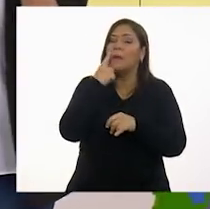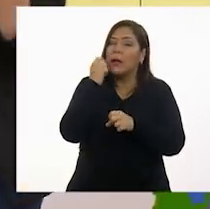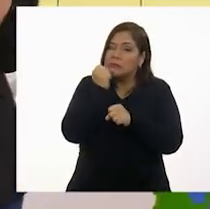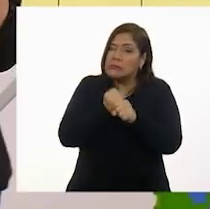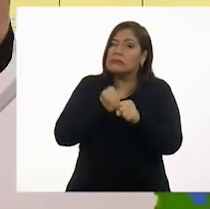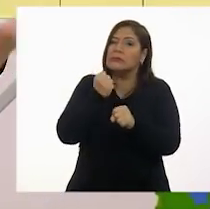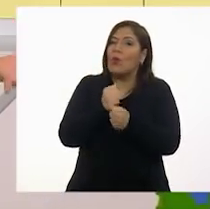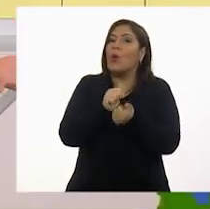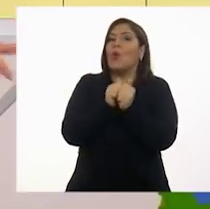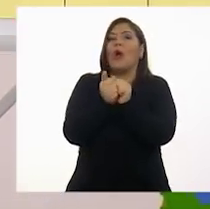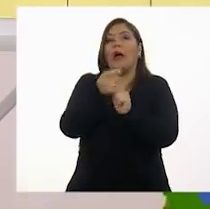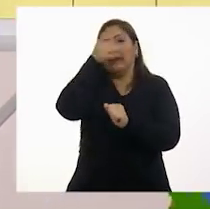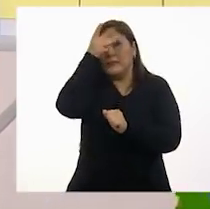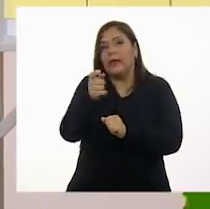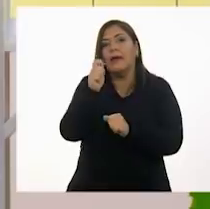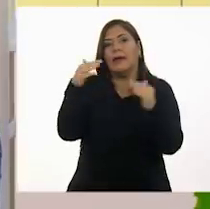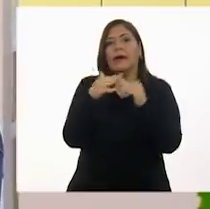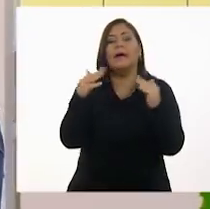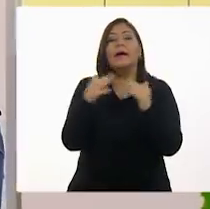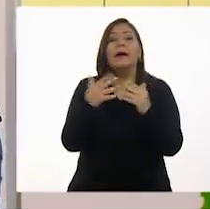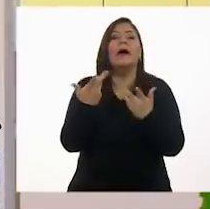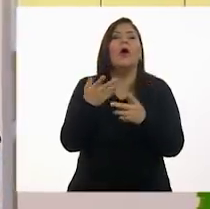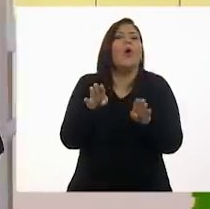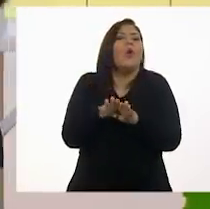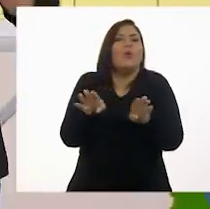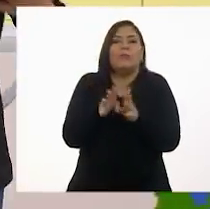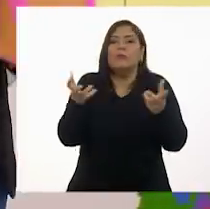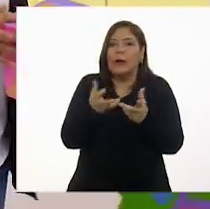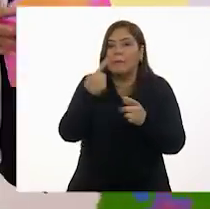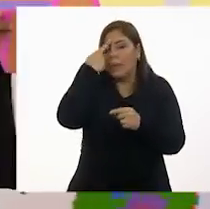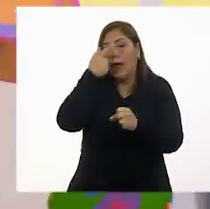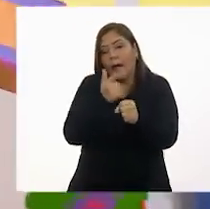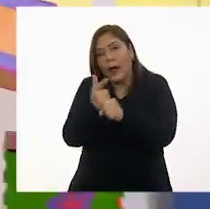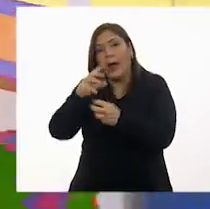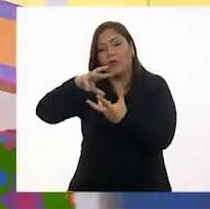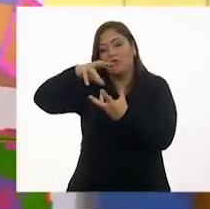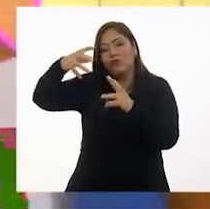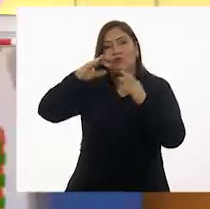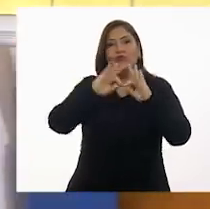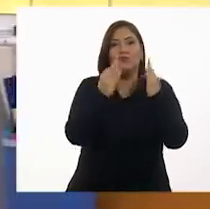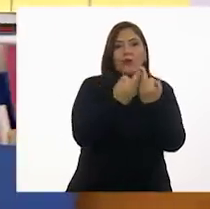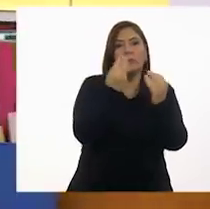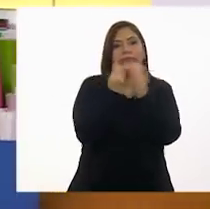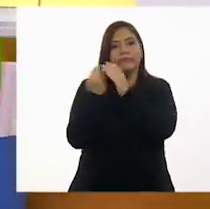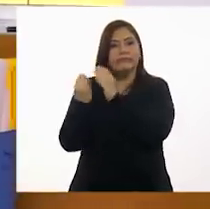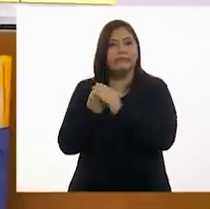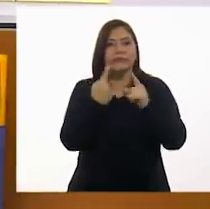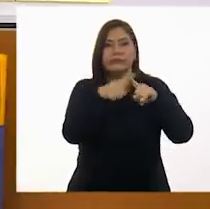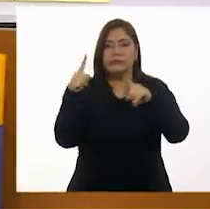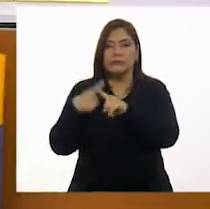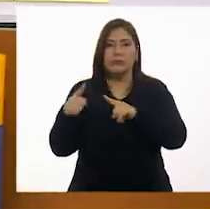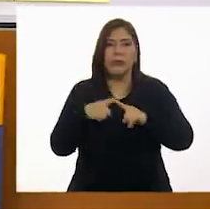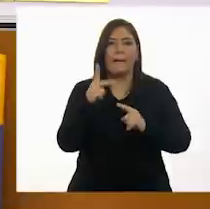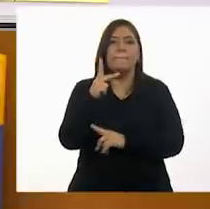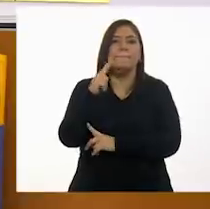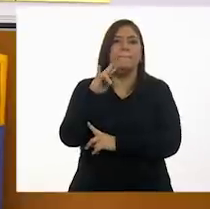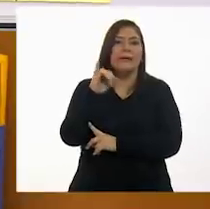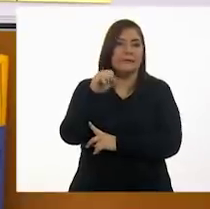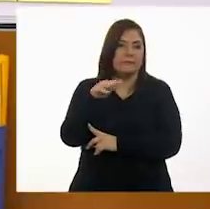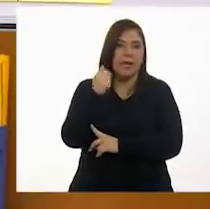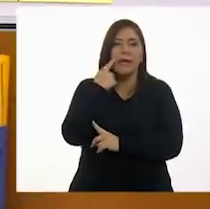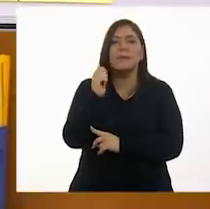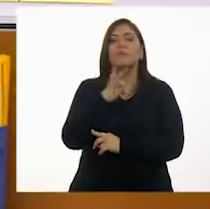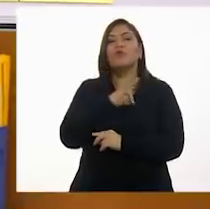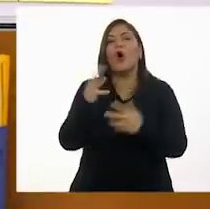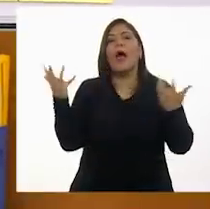casa. ¿Y cómo vamos a hacerlo para reconocer las figuras geométricas en cada uno de los prismas? Vamos a jugar